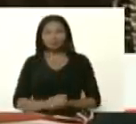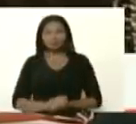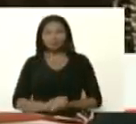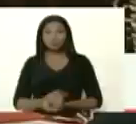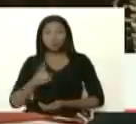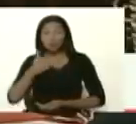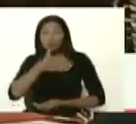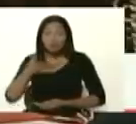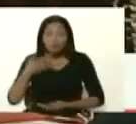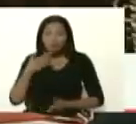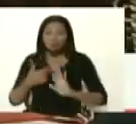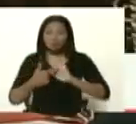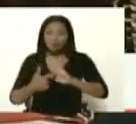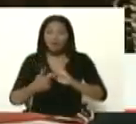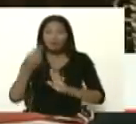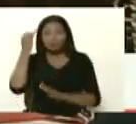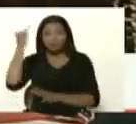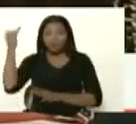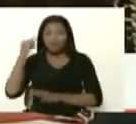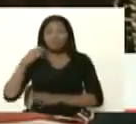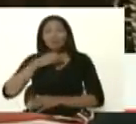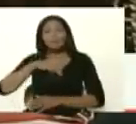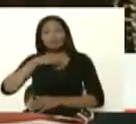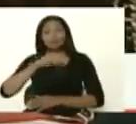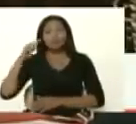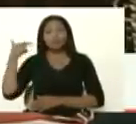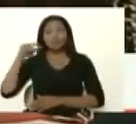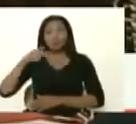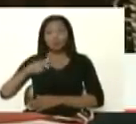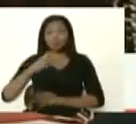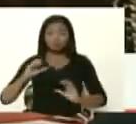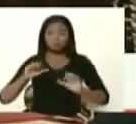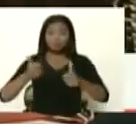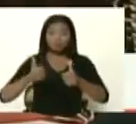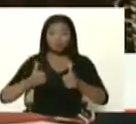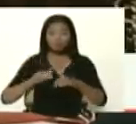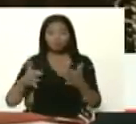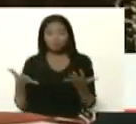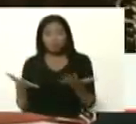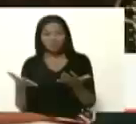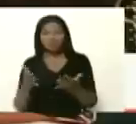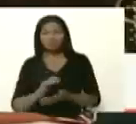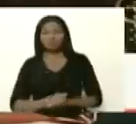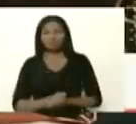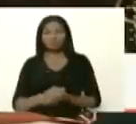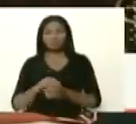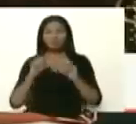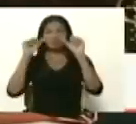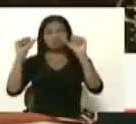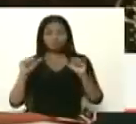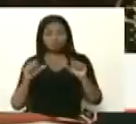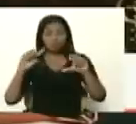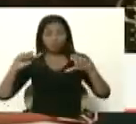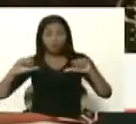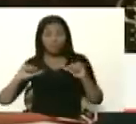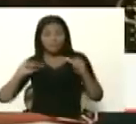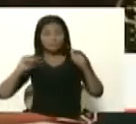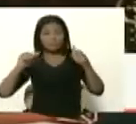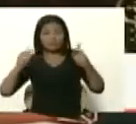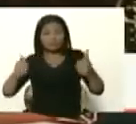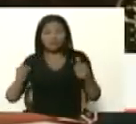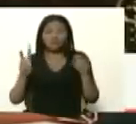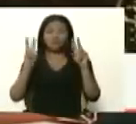que esta idea de la gran misión transporte es una idea que surge de lo que fue la agenda aquella del nuevo comienzo que usted